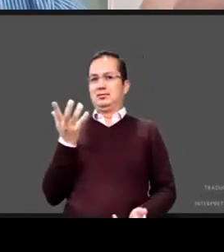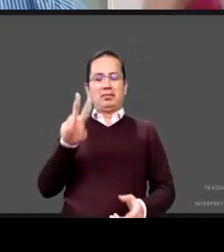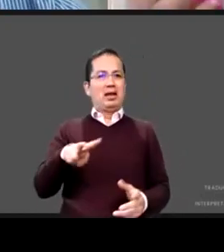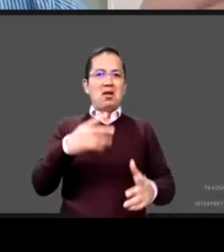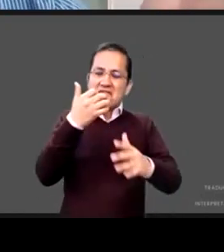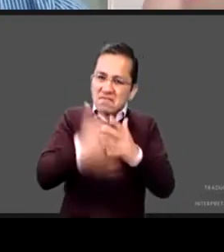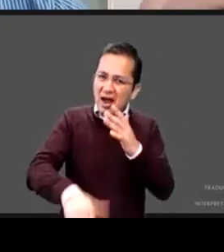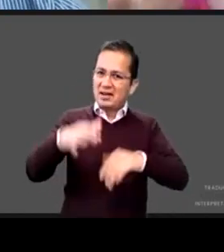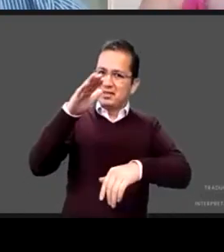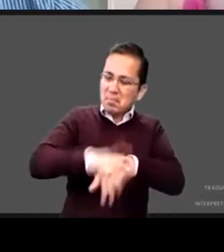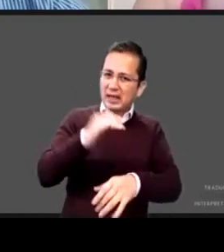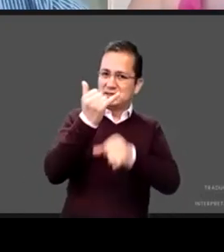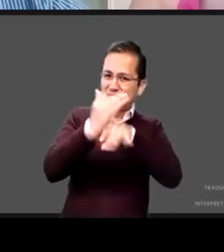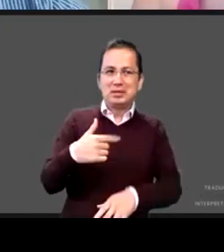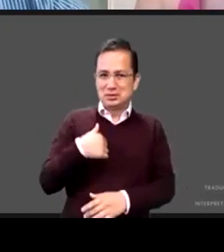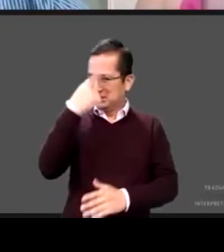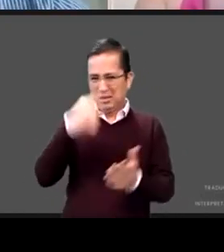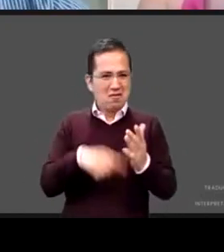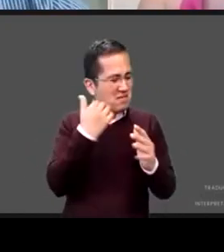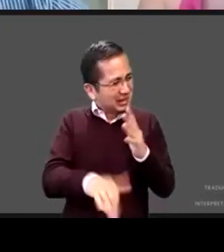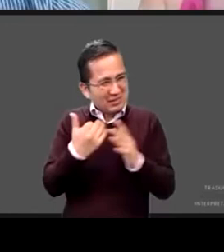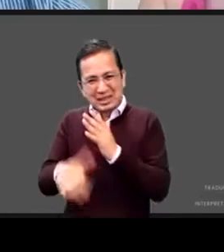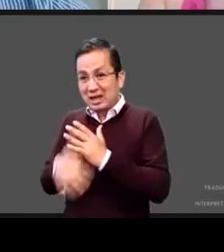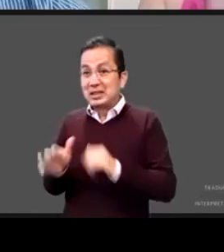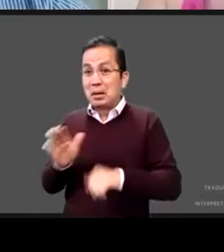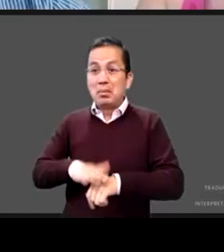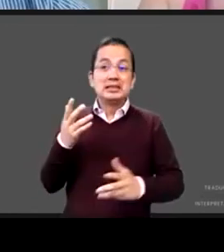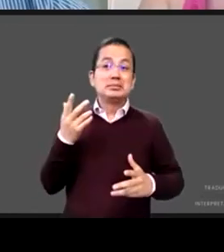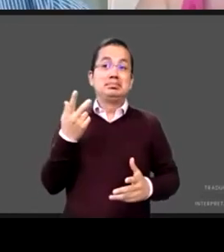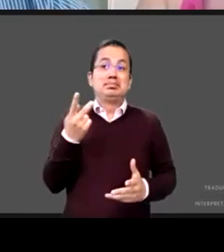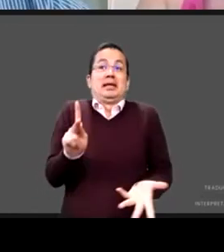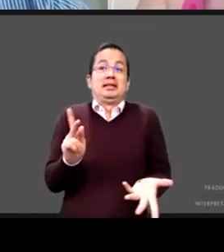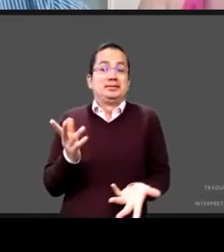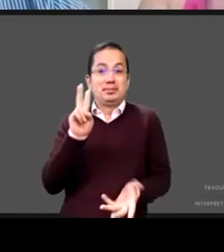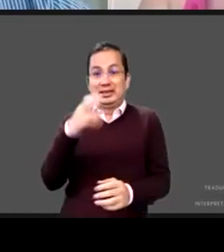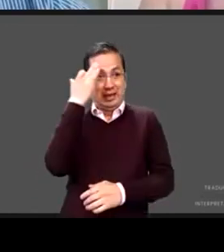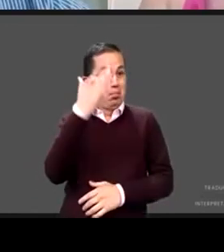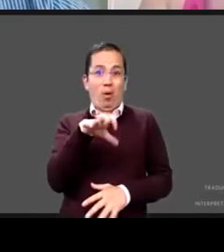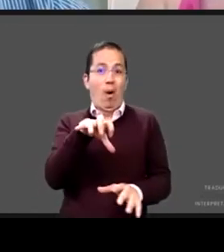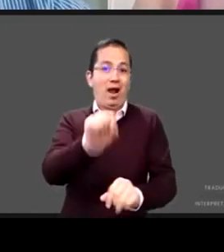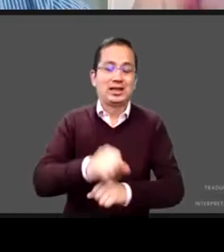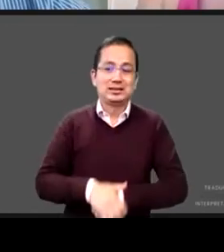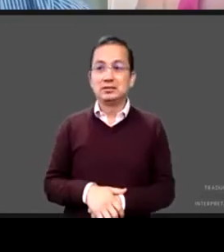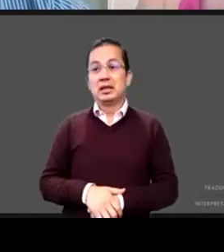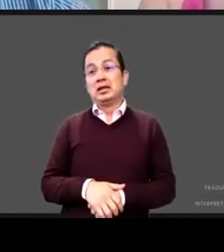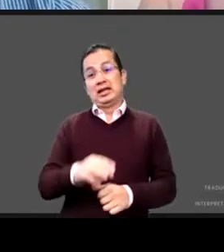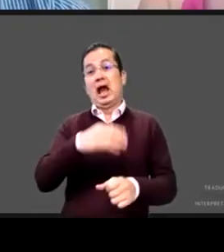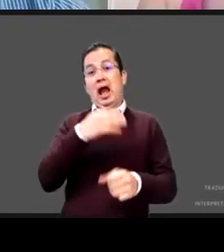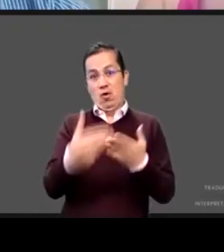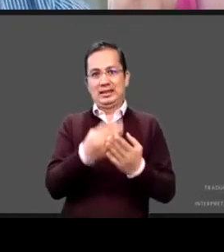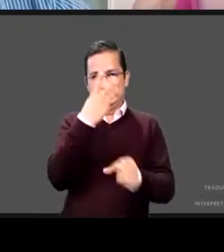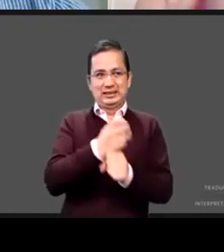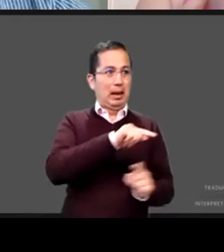para tanto. Me dicen que tratemos de ajustar nuestra siguiente ronda a 3 minutos. Lo lamento mucho porque está